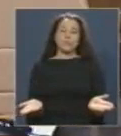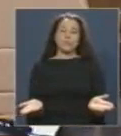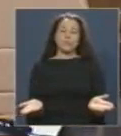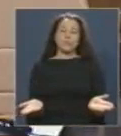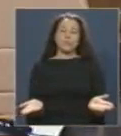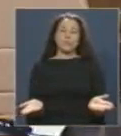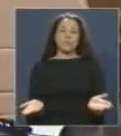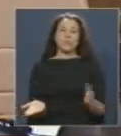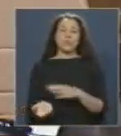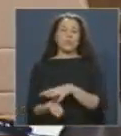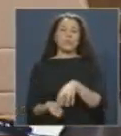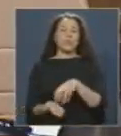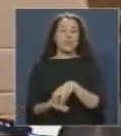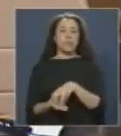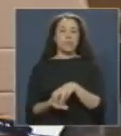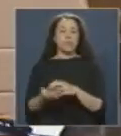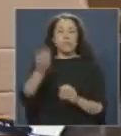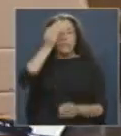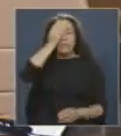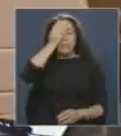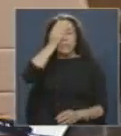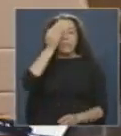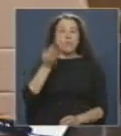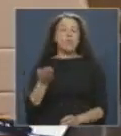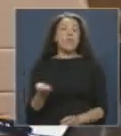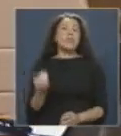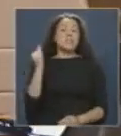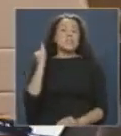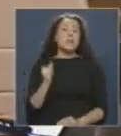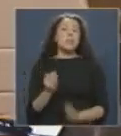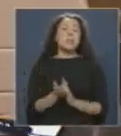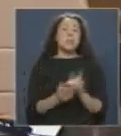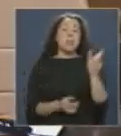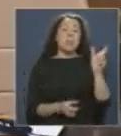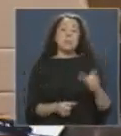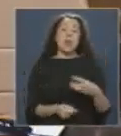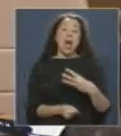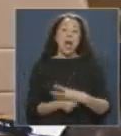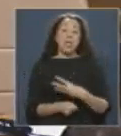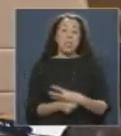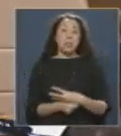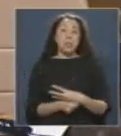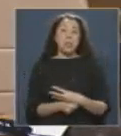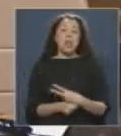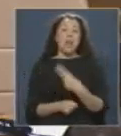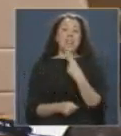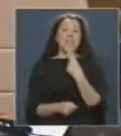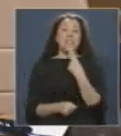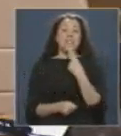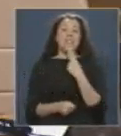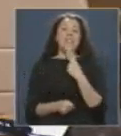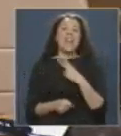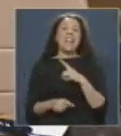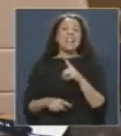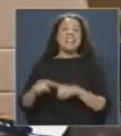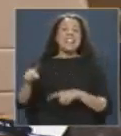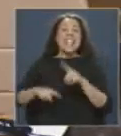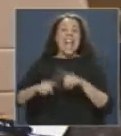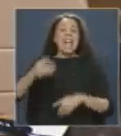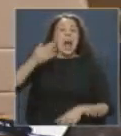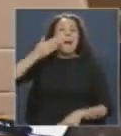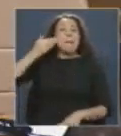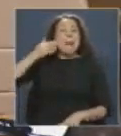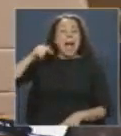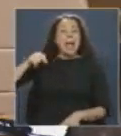de la comuna de Coquimbo, es muy frecuente, por ejemplo, que un adulto mayor que vive en el sector de Tierras Blancas